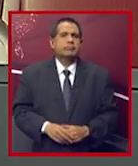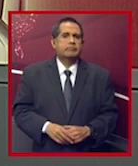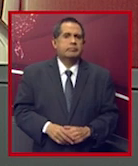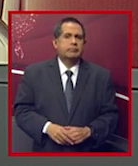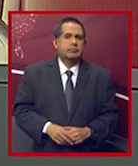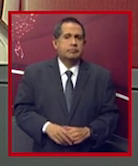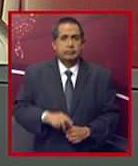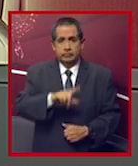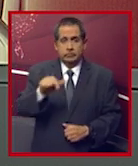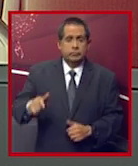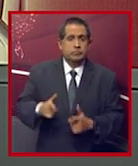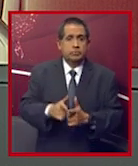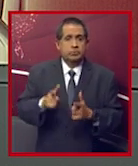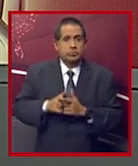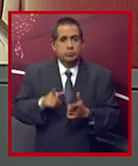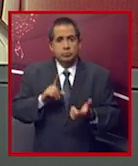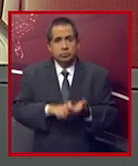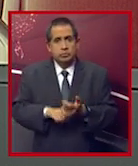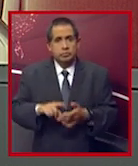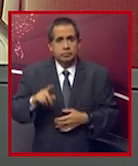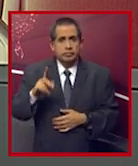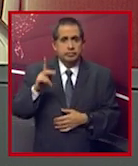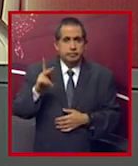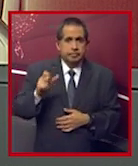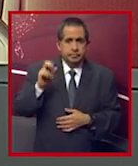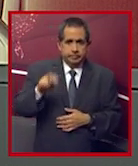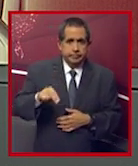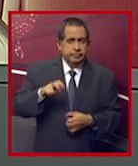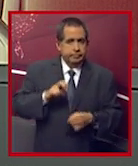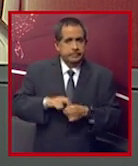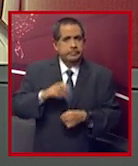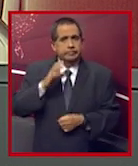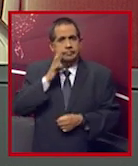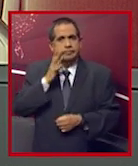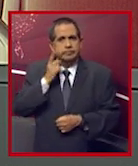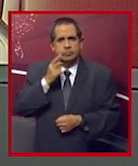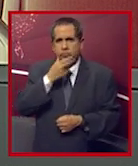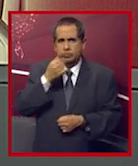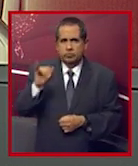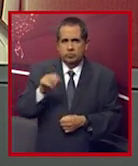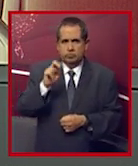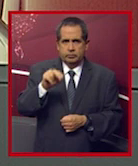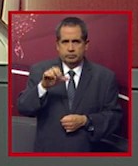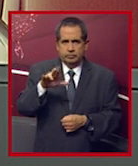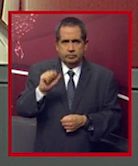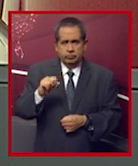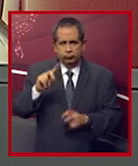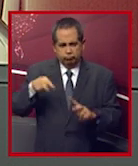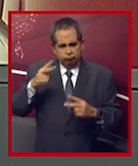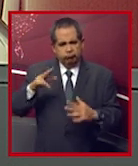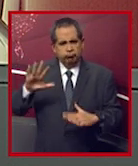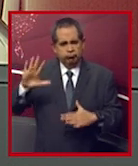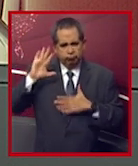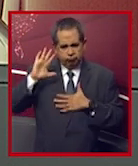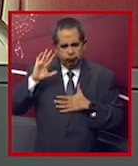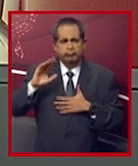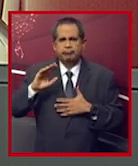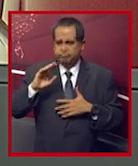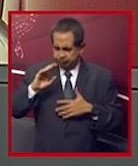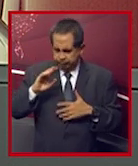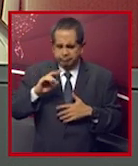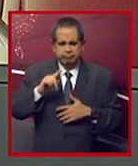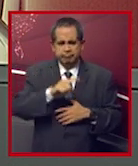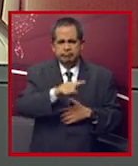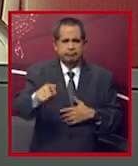Desde la tribuna, el coordinador del Grupo Parlamentario de Acción Nacional en la Cámara Baja, Juan Carlos Romero Hicks, se comprometió a responder a la confianza